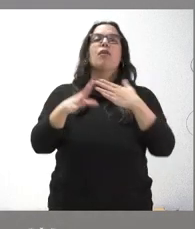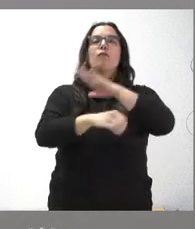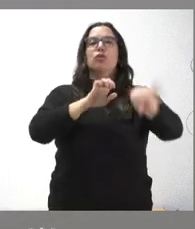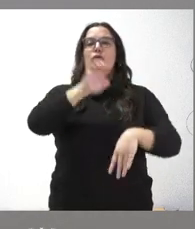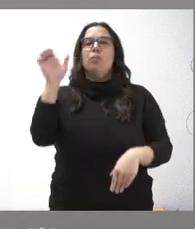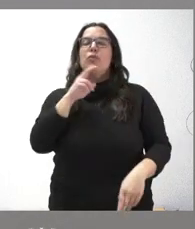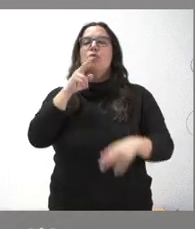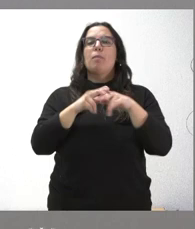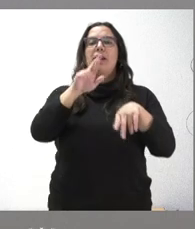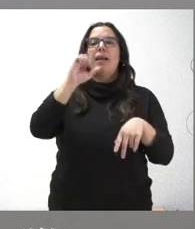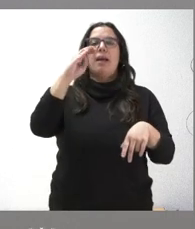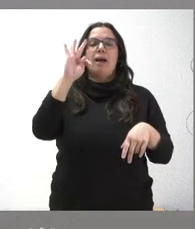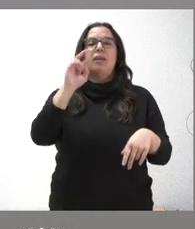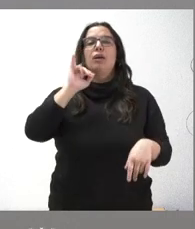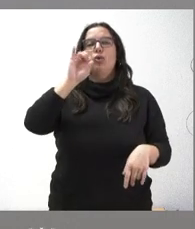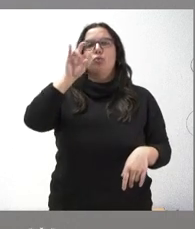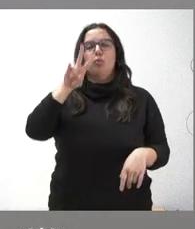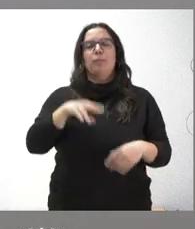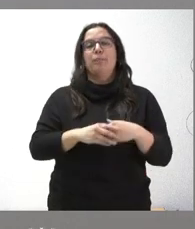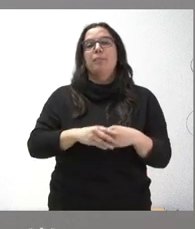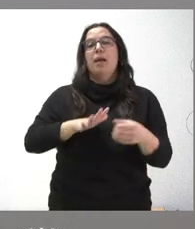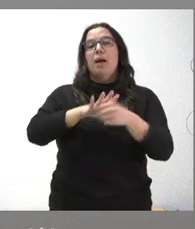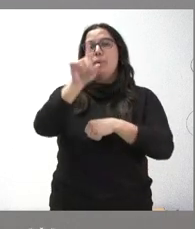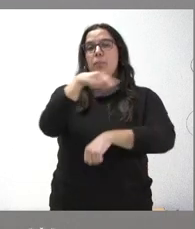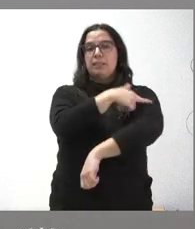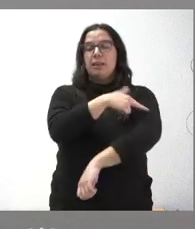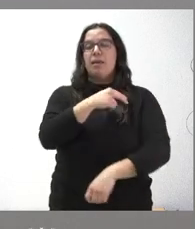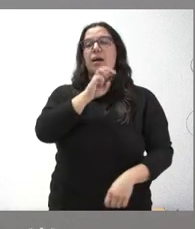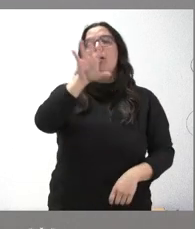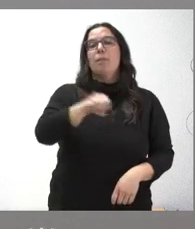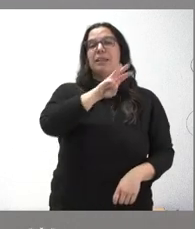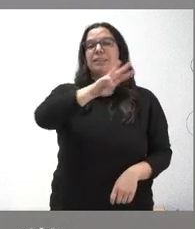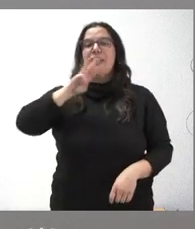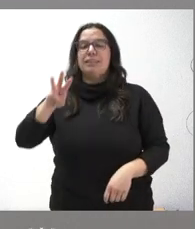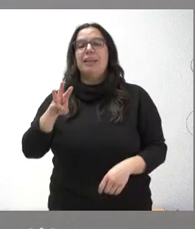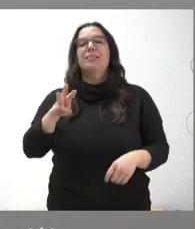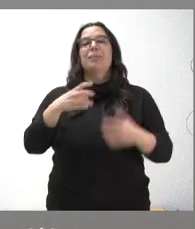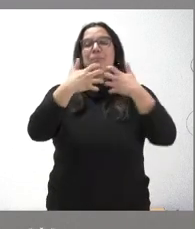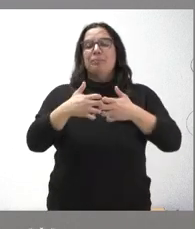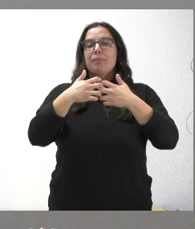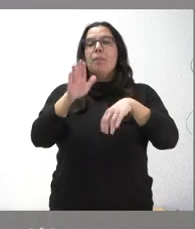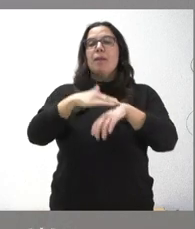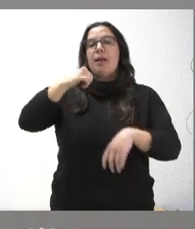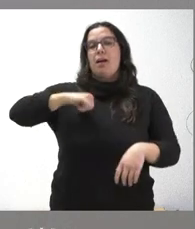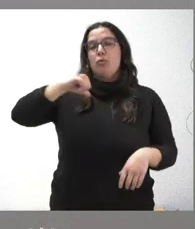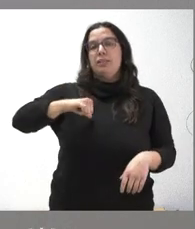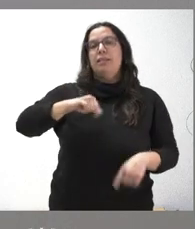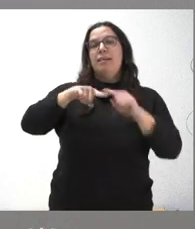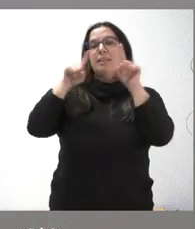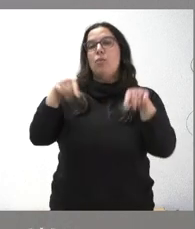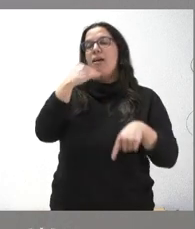europeos en el ámbito también de sanidad se adquieren 33 equipos clínicos para el complejo de asistencia de Segovia por